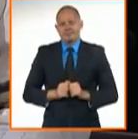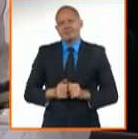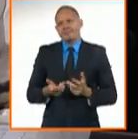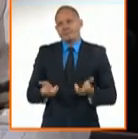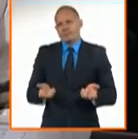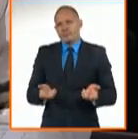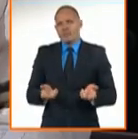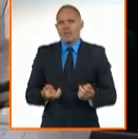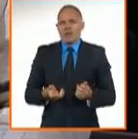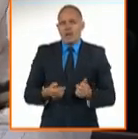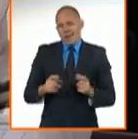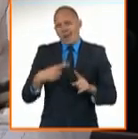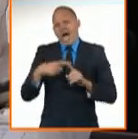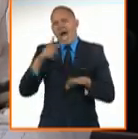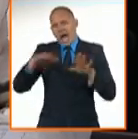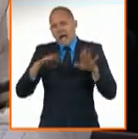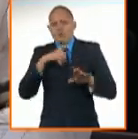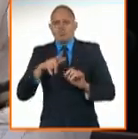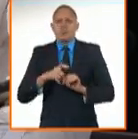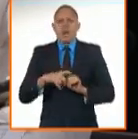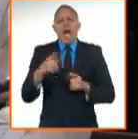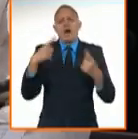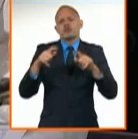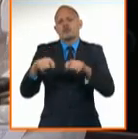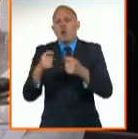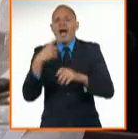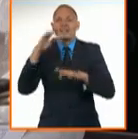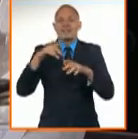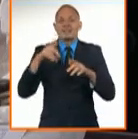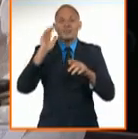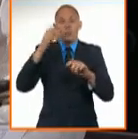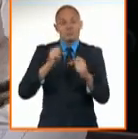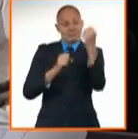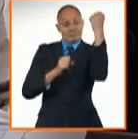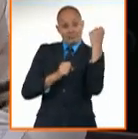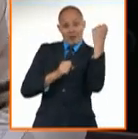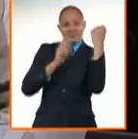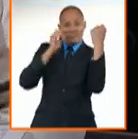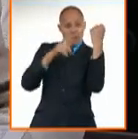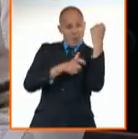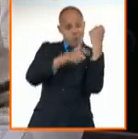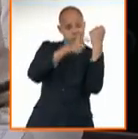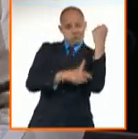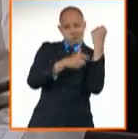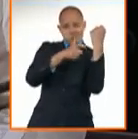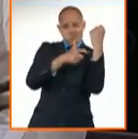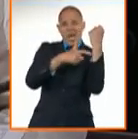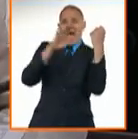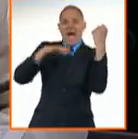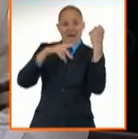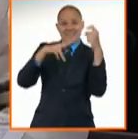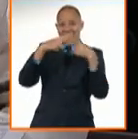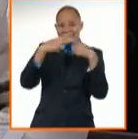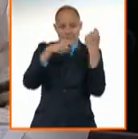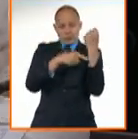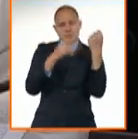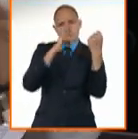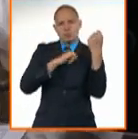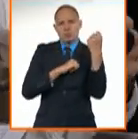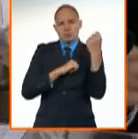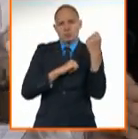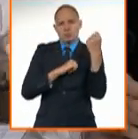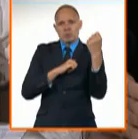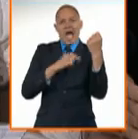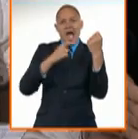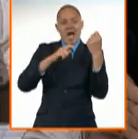tenemos recursos necesarios a veces nos falta traslados a veces tenemos entonces el repuesto del trabajador en la capital provincial y la